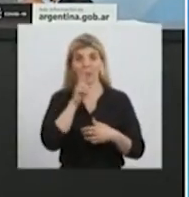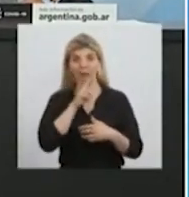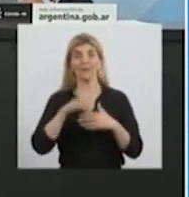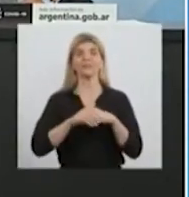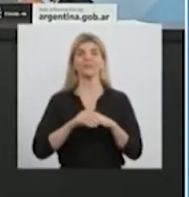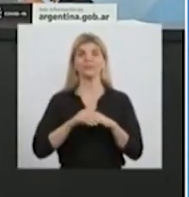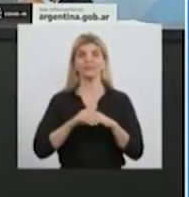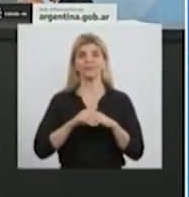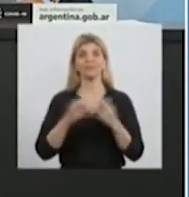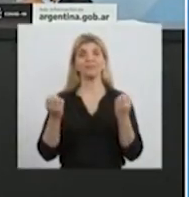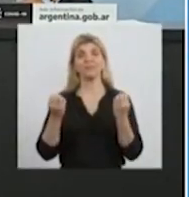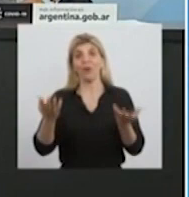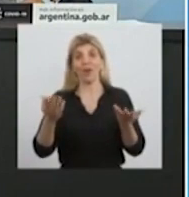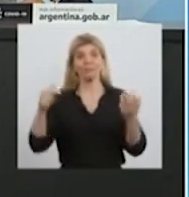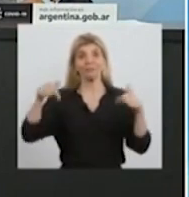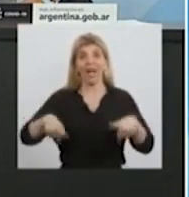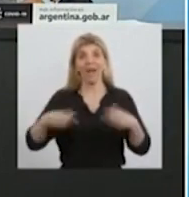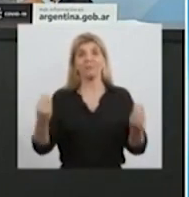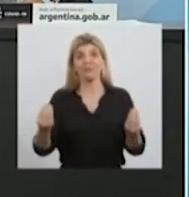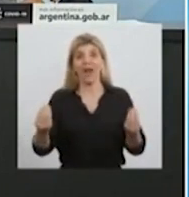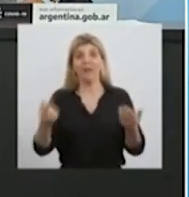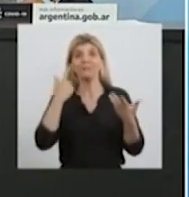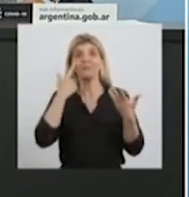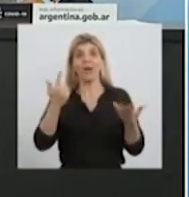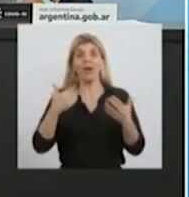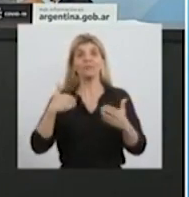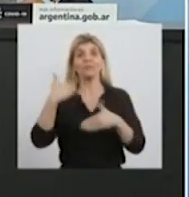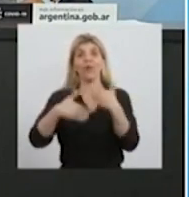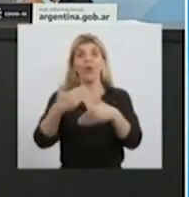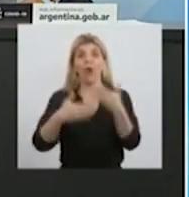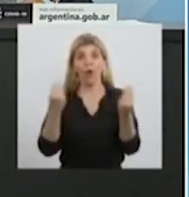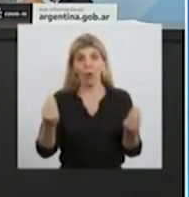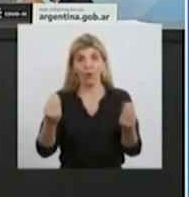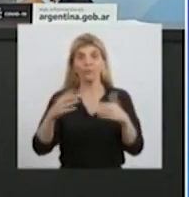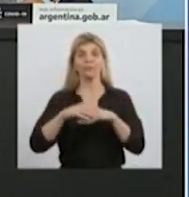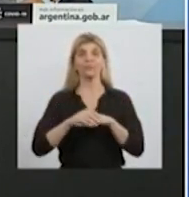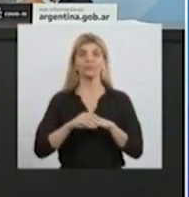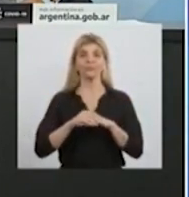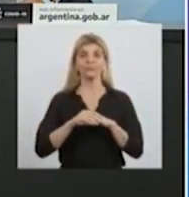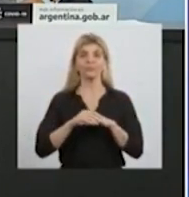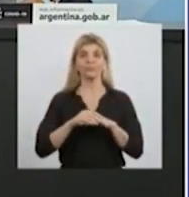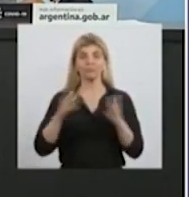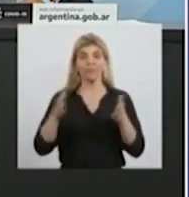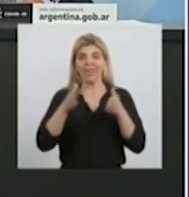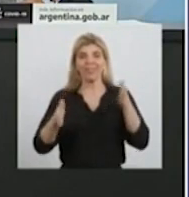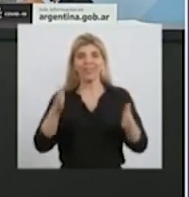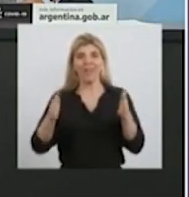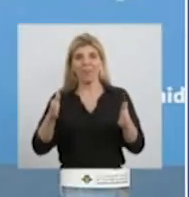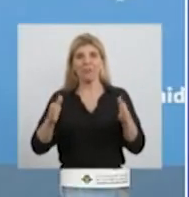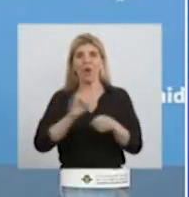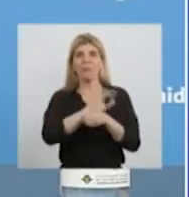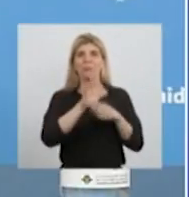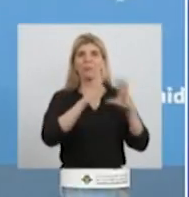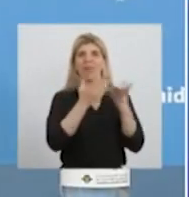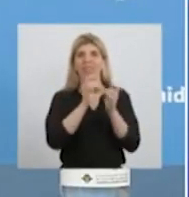más contacto tienen. Una muestra ya patética del aislamiento al canciller es que él haya